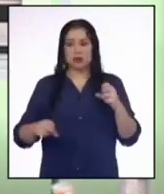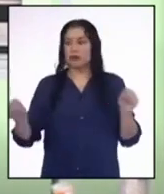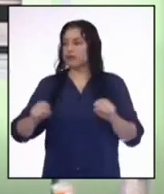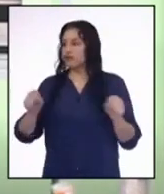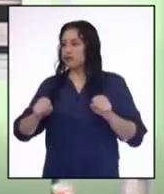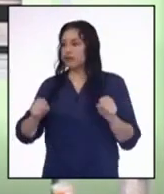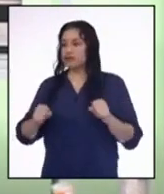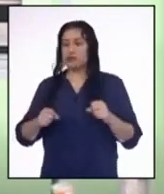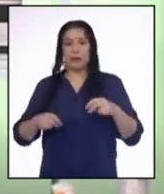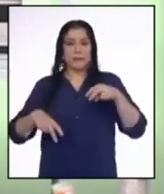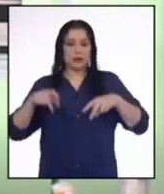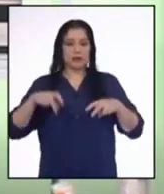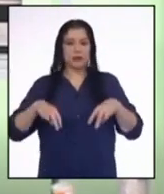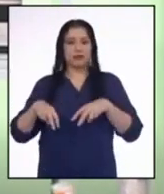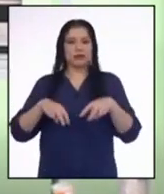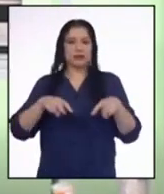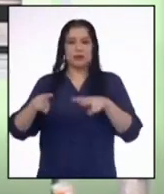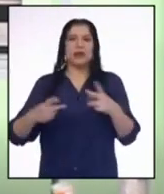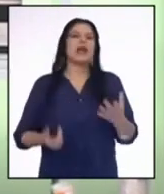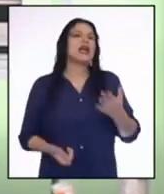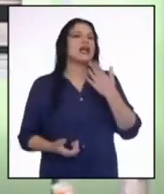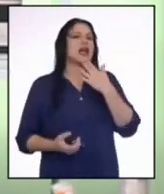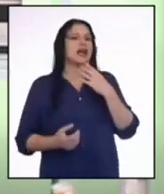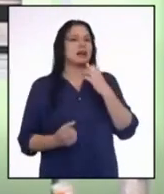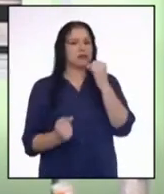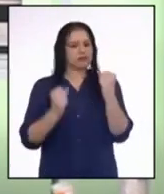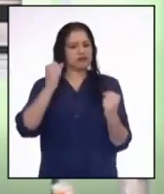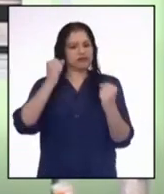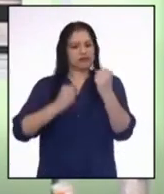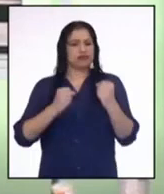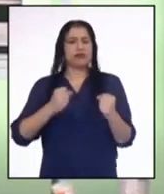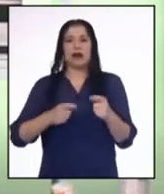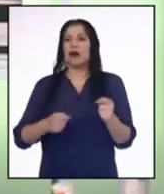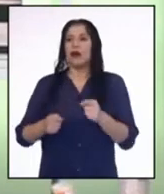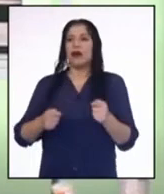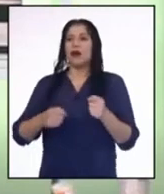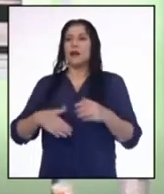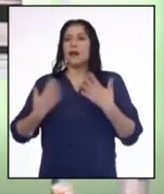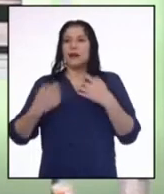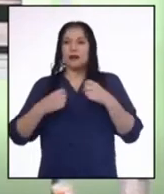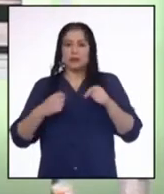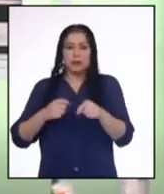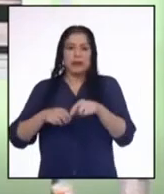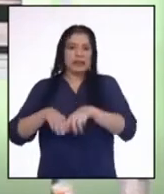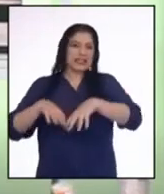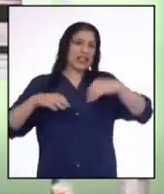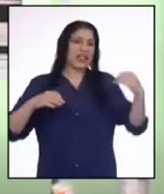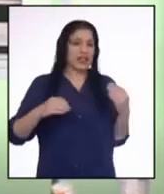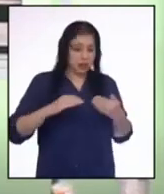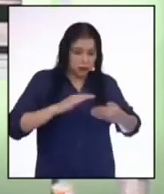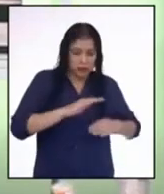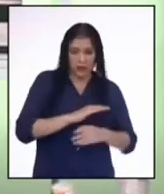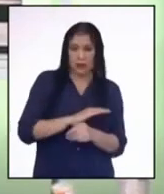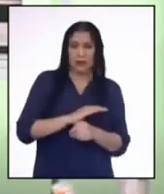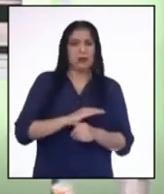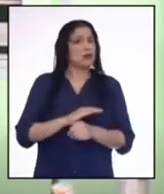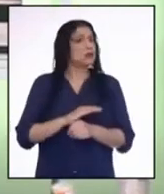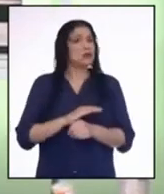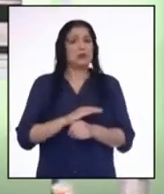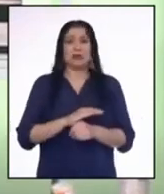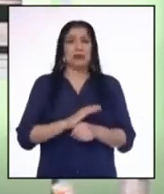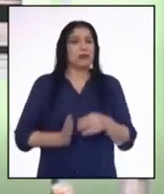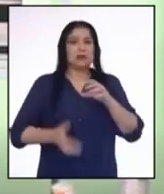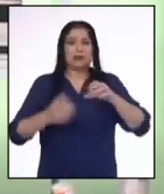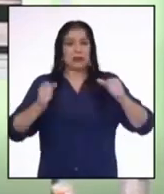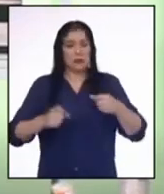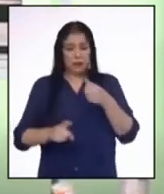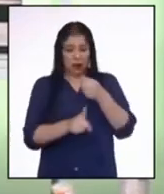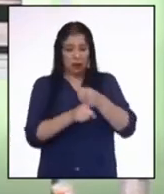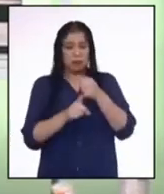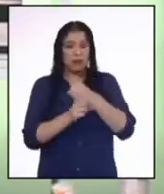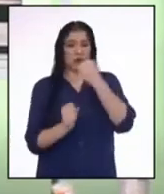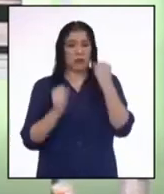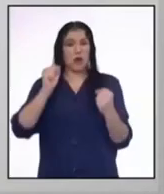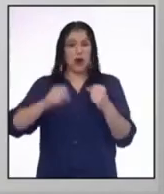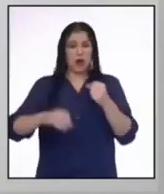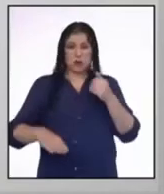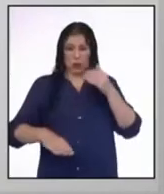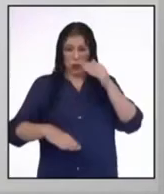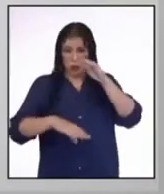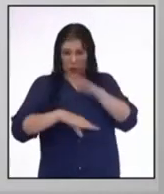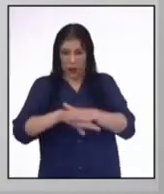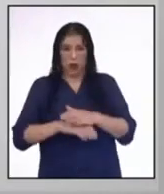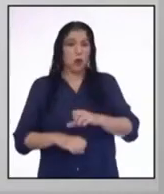movimiento. Finalmente, quien maneja no puede salir de su automóvil y colocarse al costado o debajo, porque puede ser aplastado por el mismo auto o por